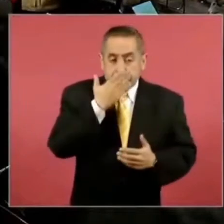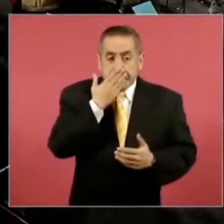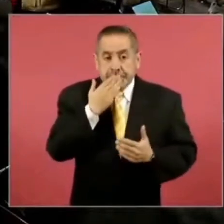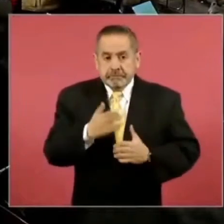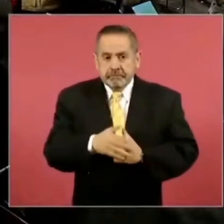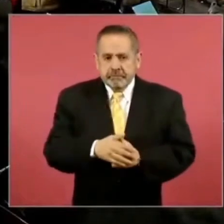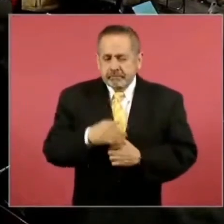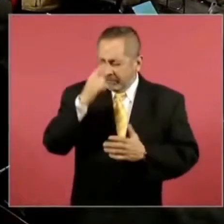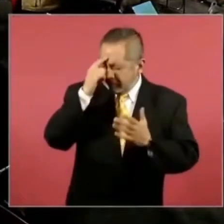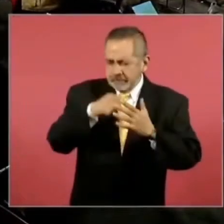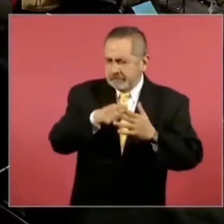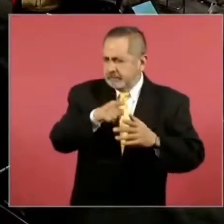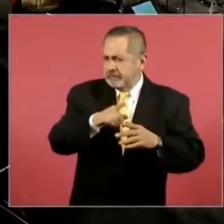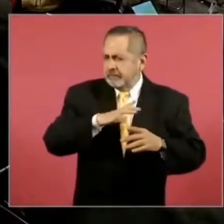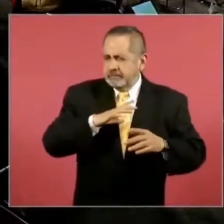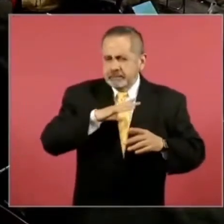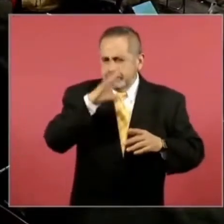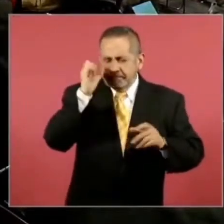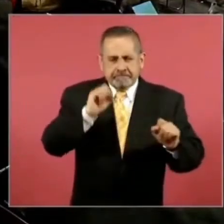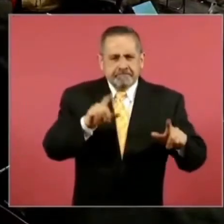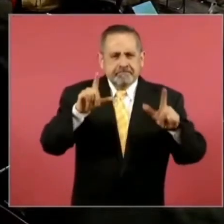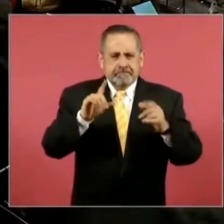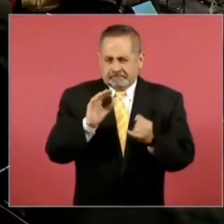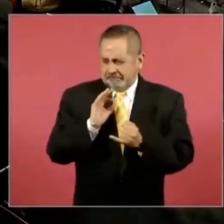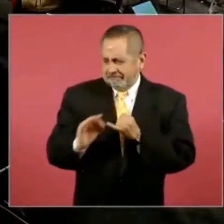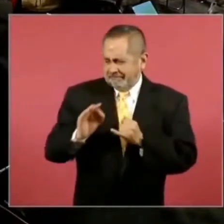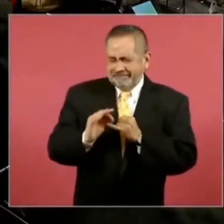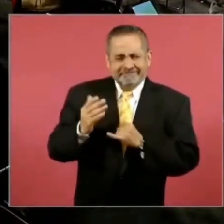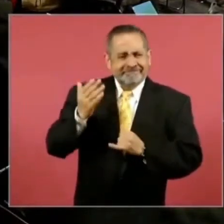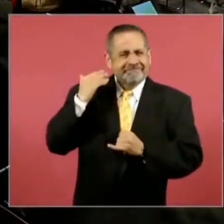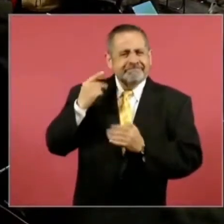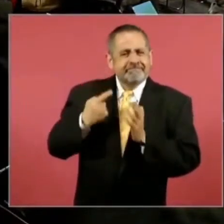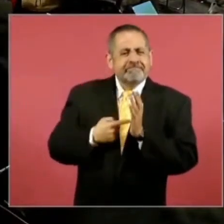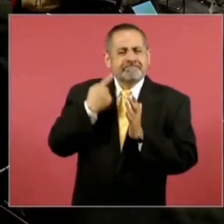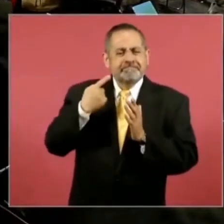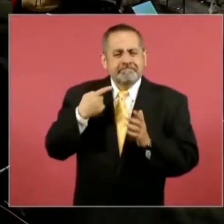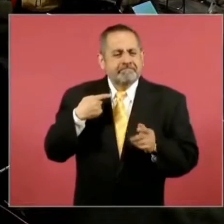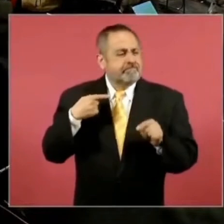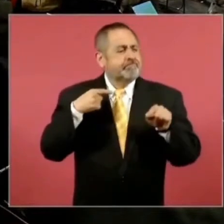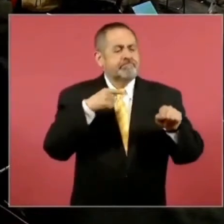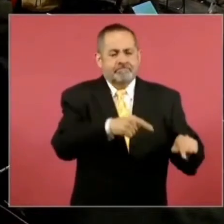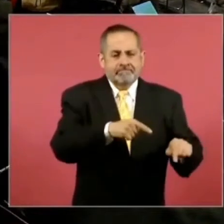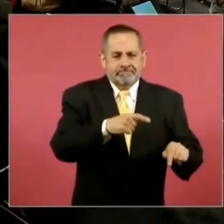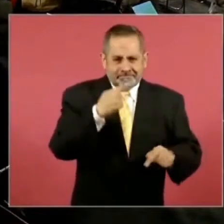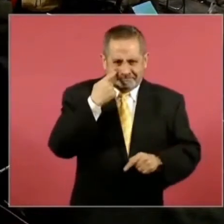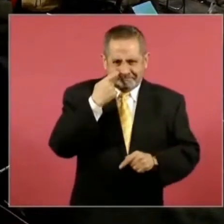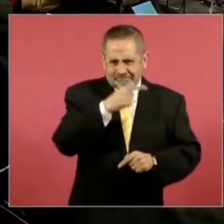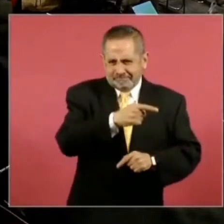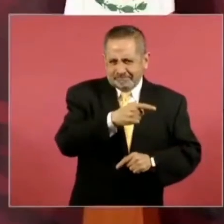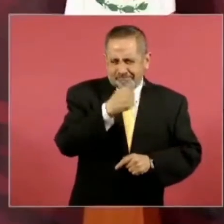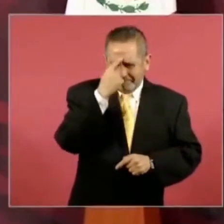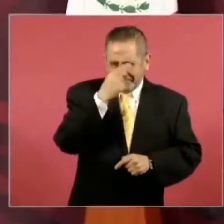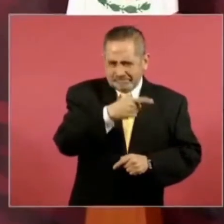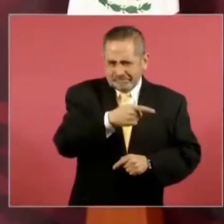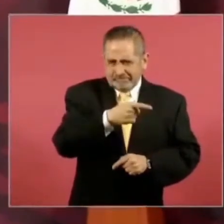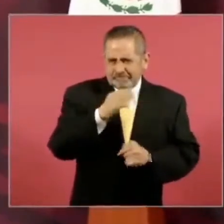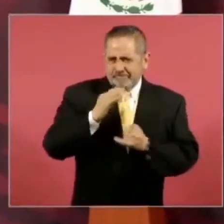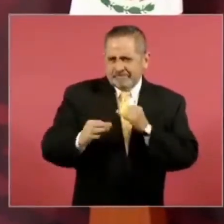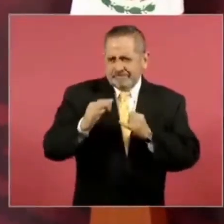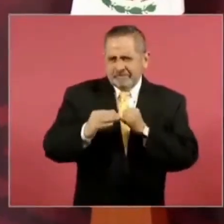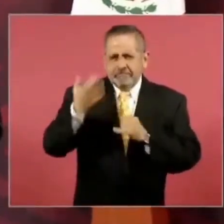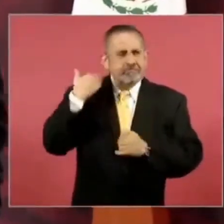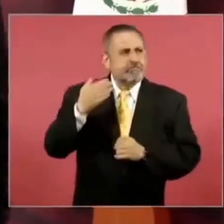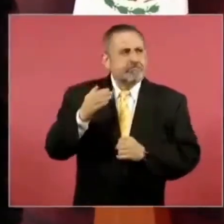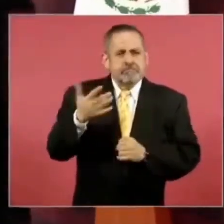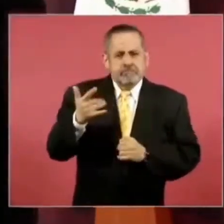una imagen de la última vez que estuvimos, que fue en